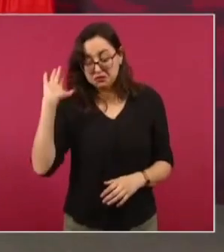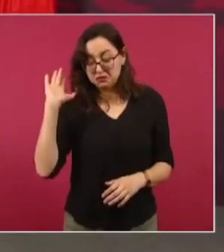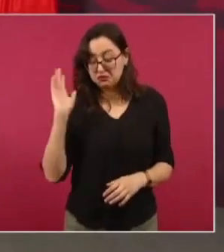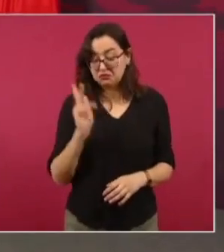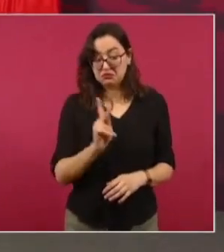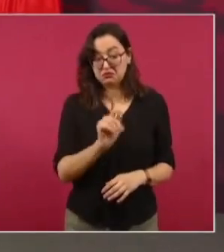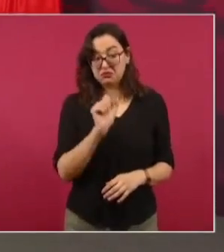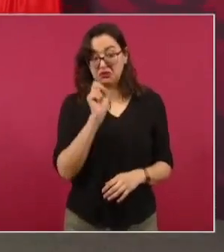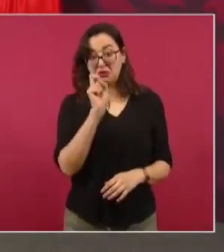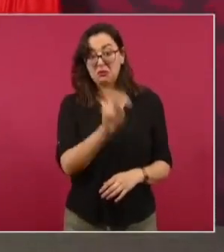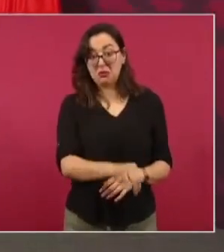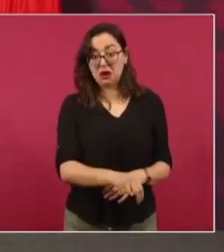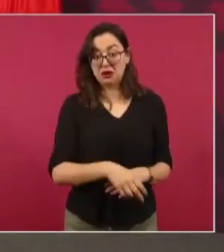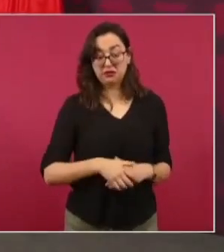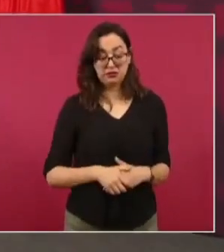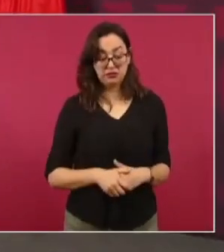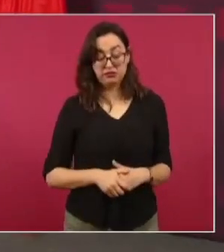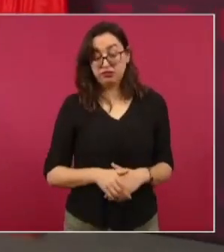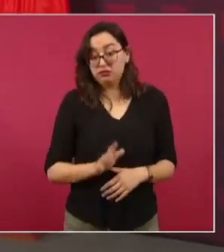este